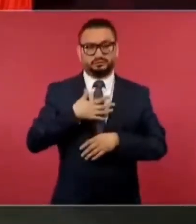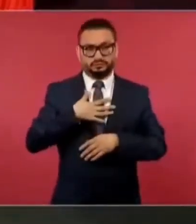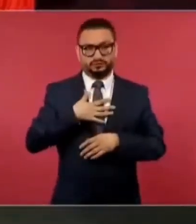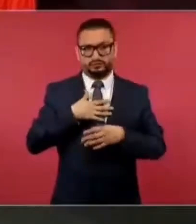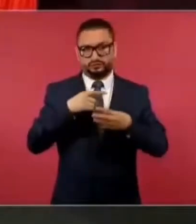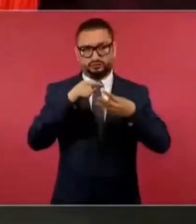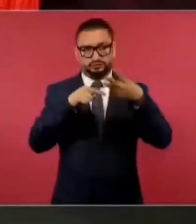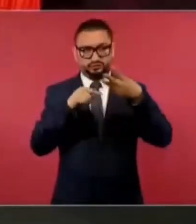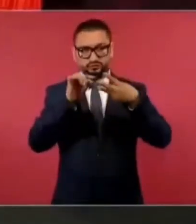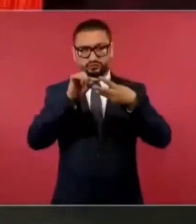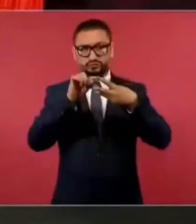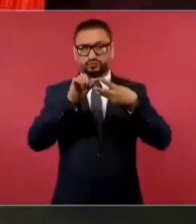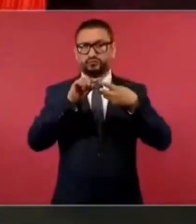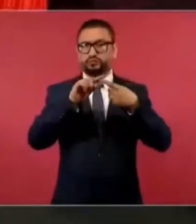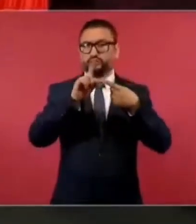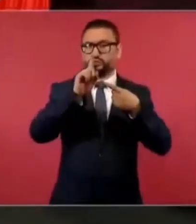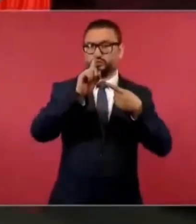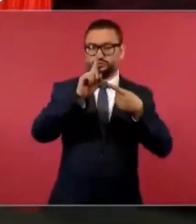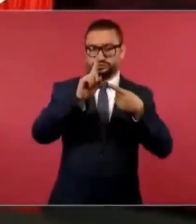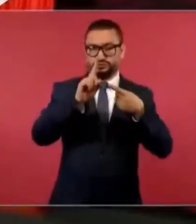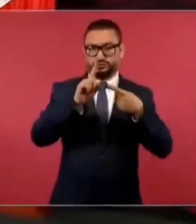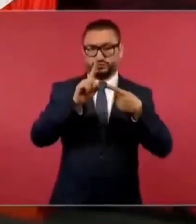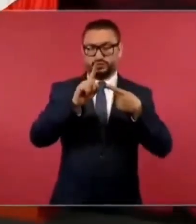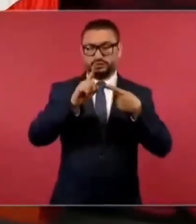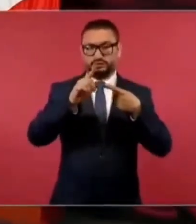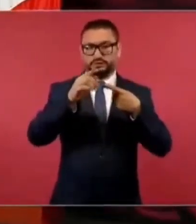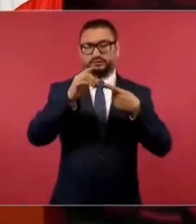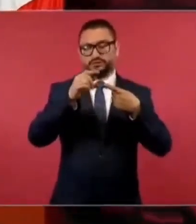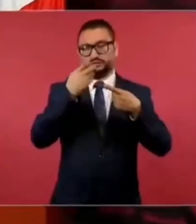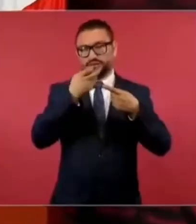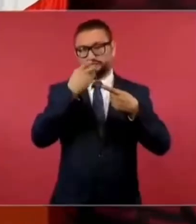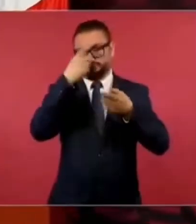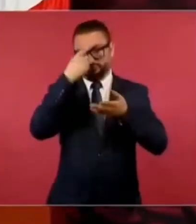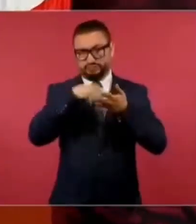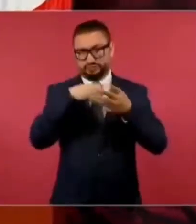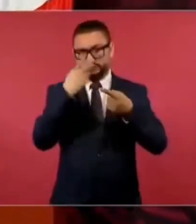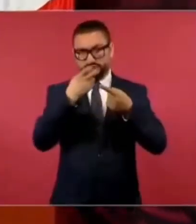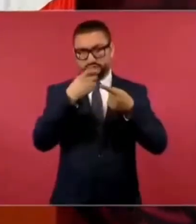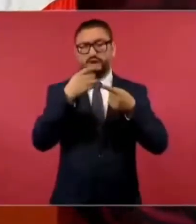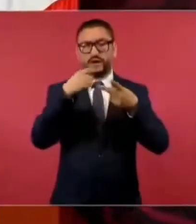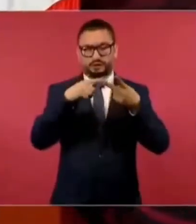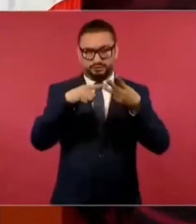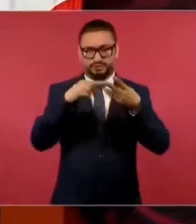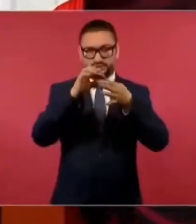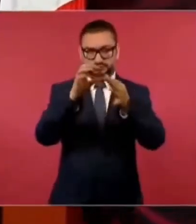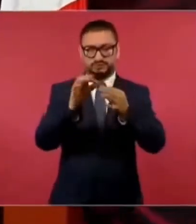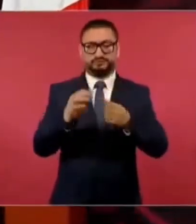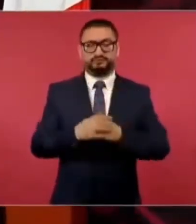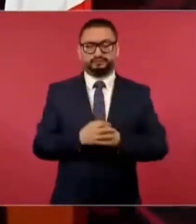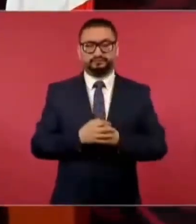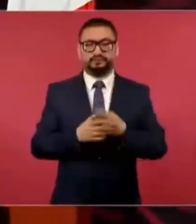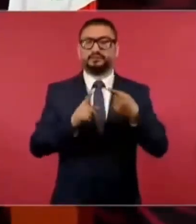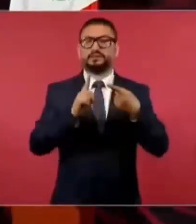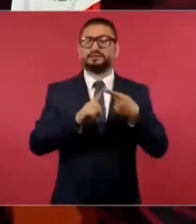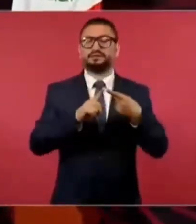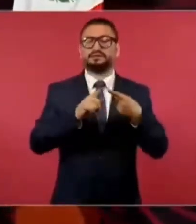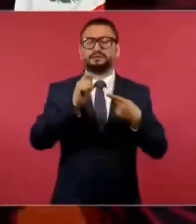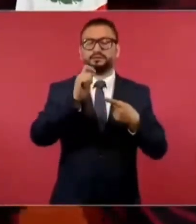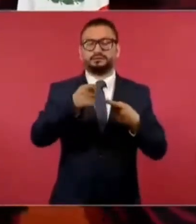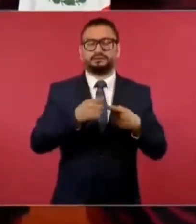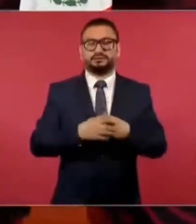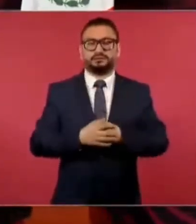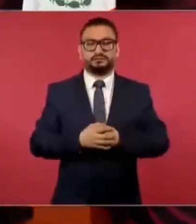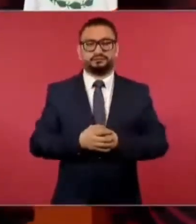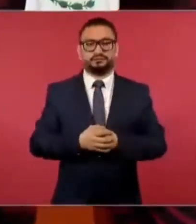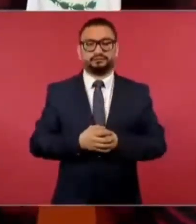primera, pero voy a mencionar las 3. La primera es